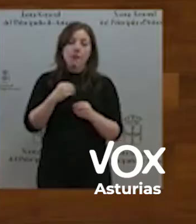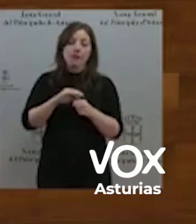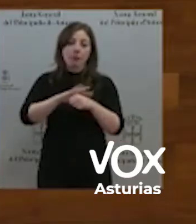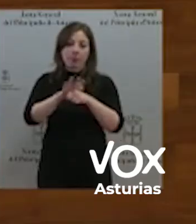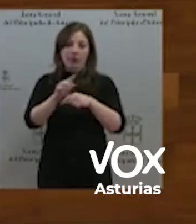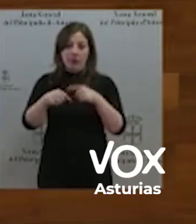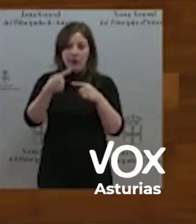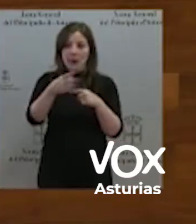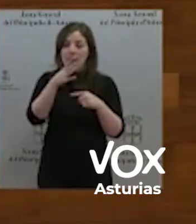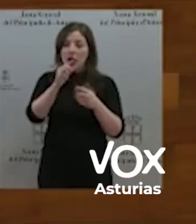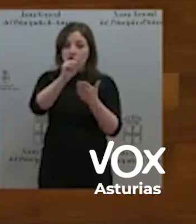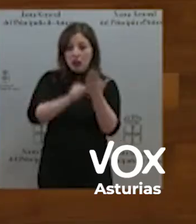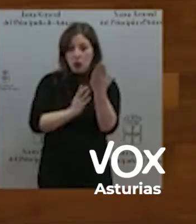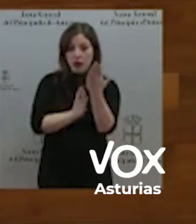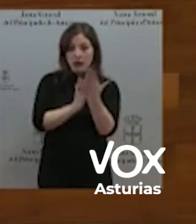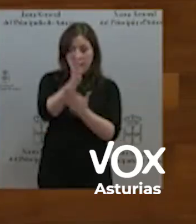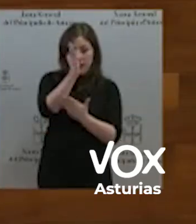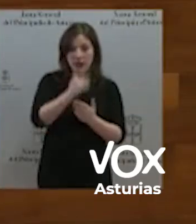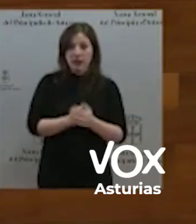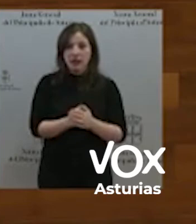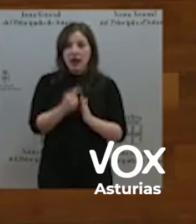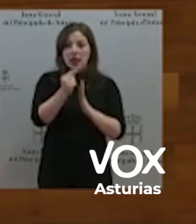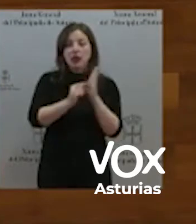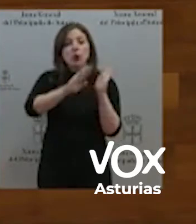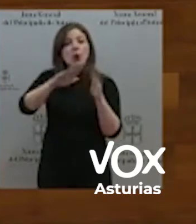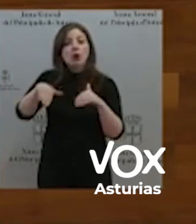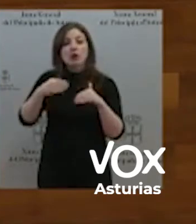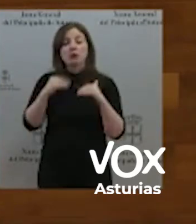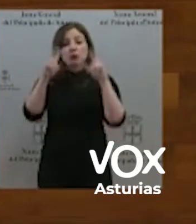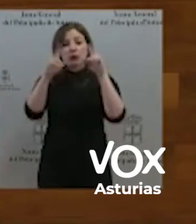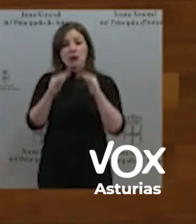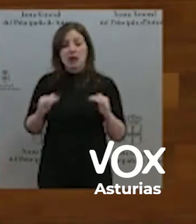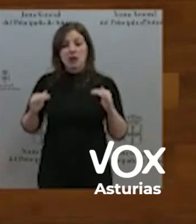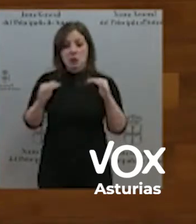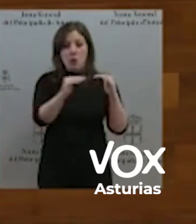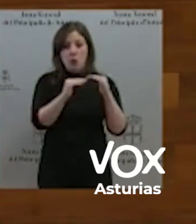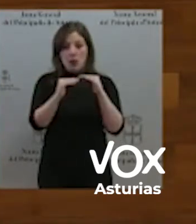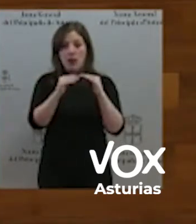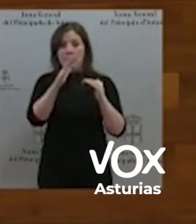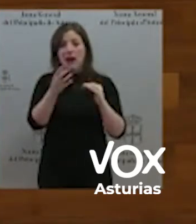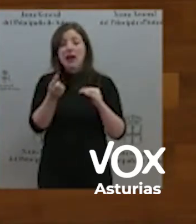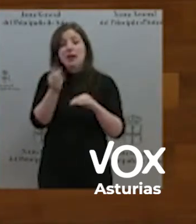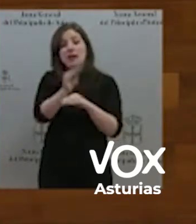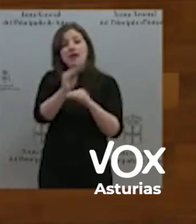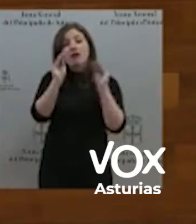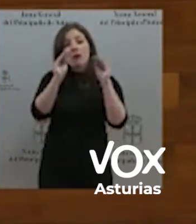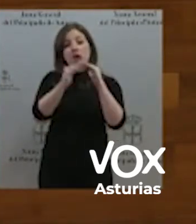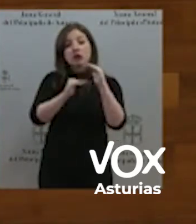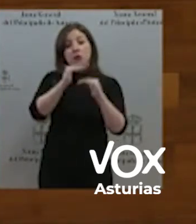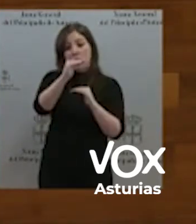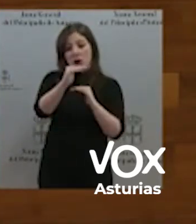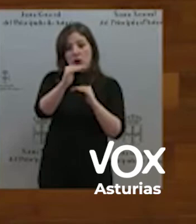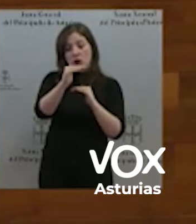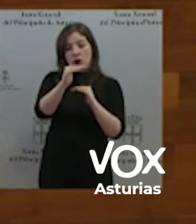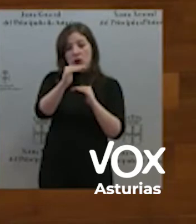Un último dato ahora relativo a la igualdad, sobre las ventajas de invertir en formación superior. Del total de universitarios graduados,